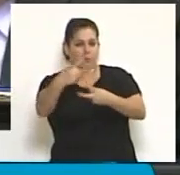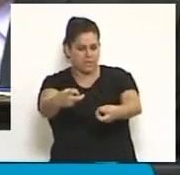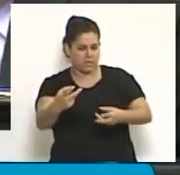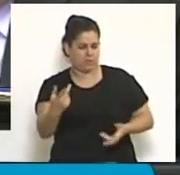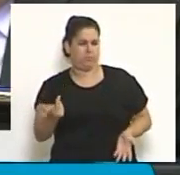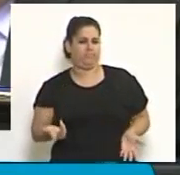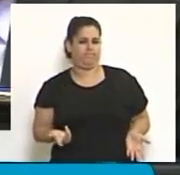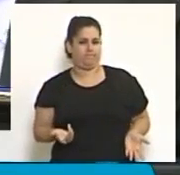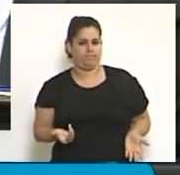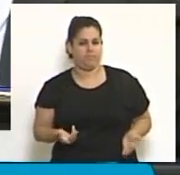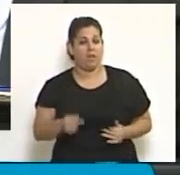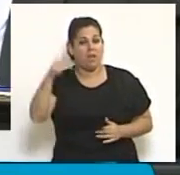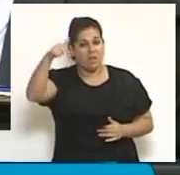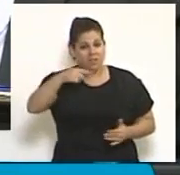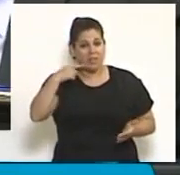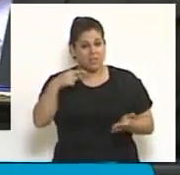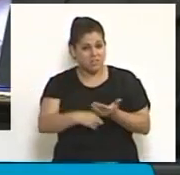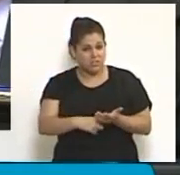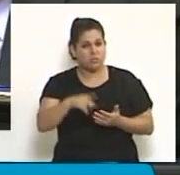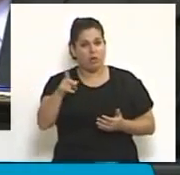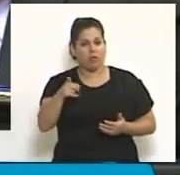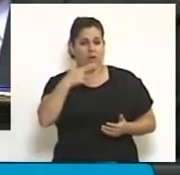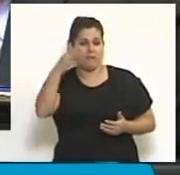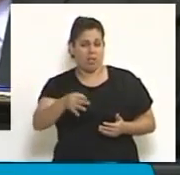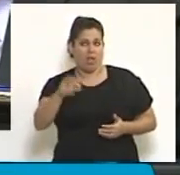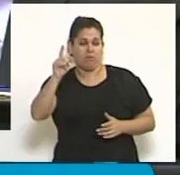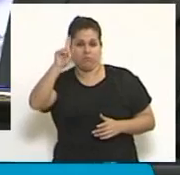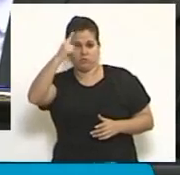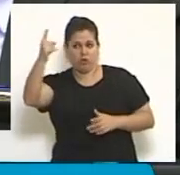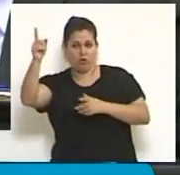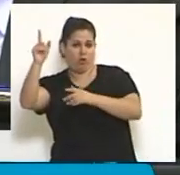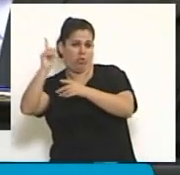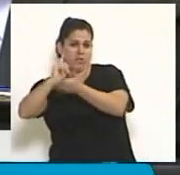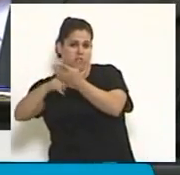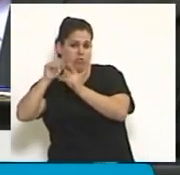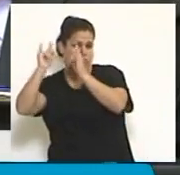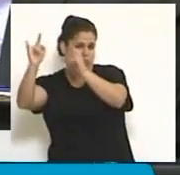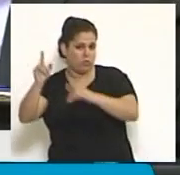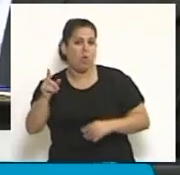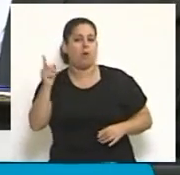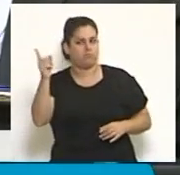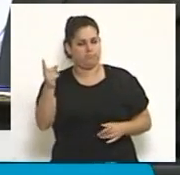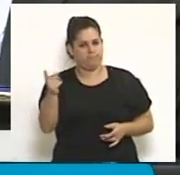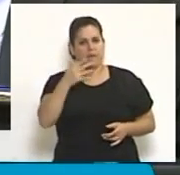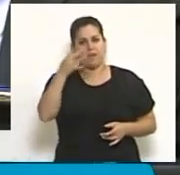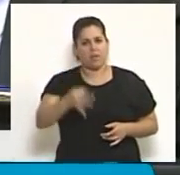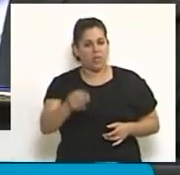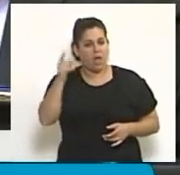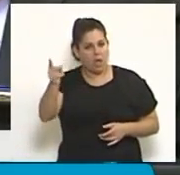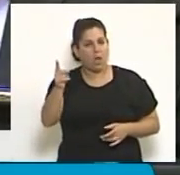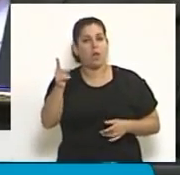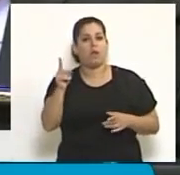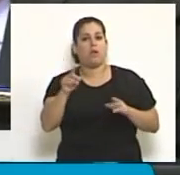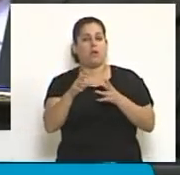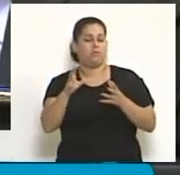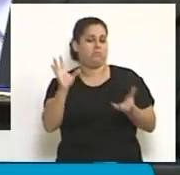investigación. Esta designación arbitraria no es un tema menor. En palabras del fiscal de Cámara